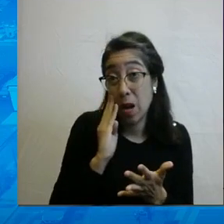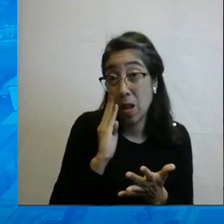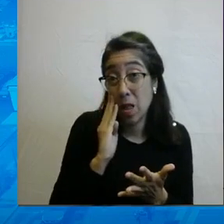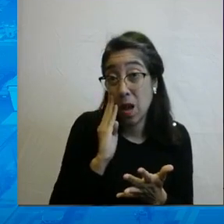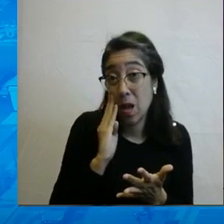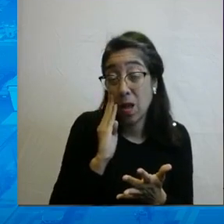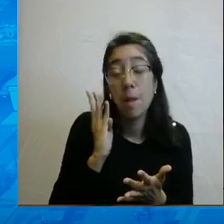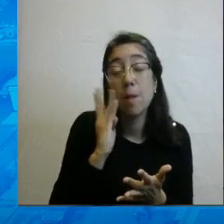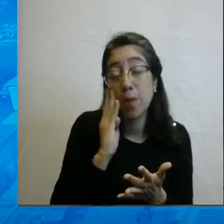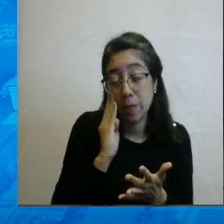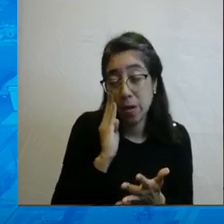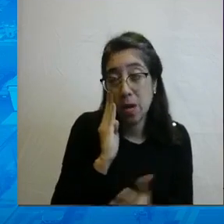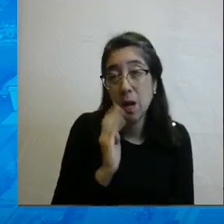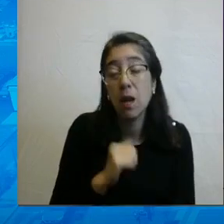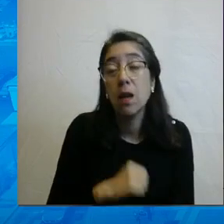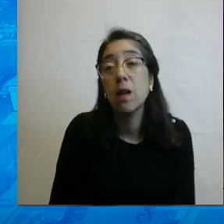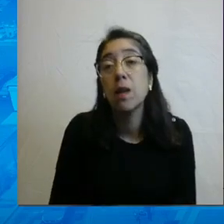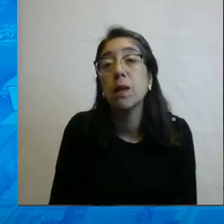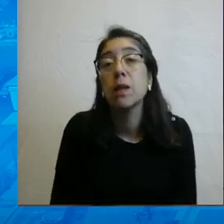que bueno,